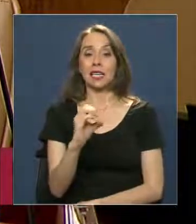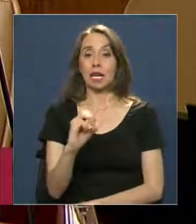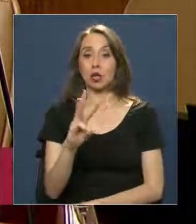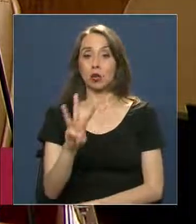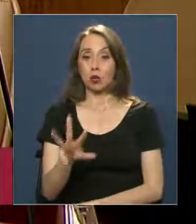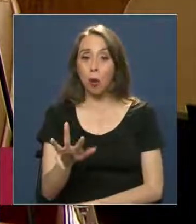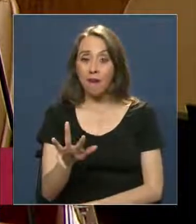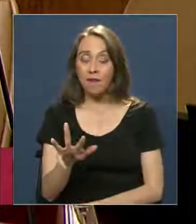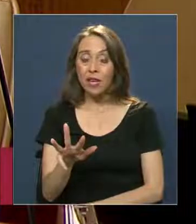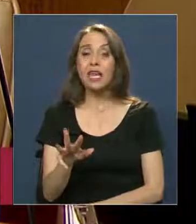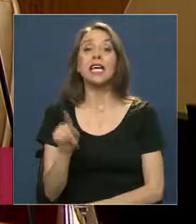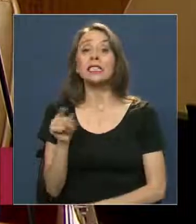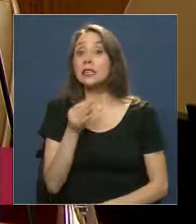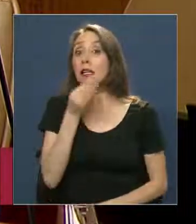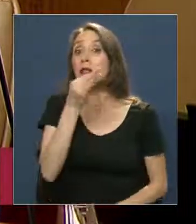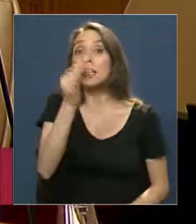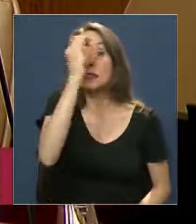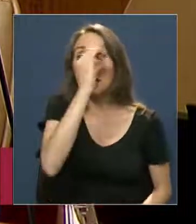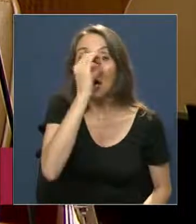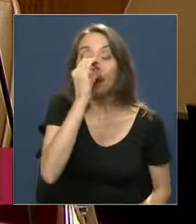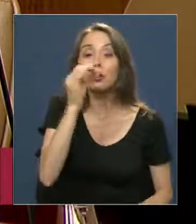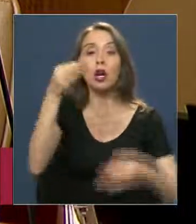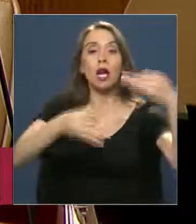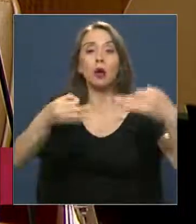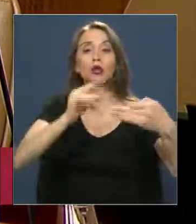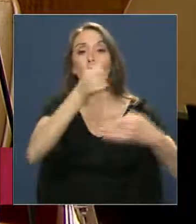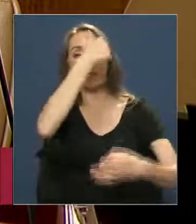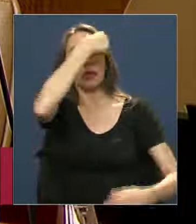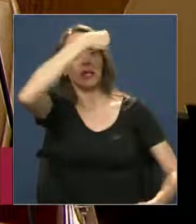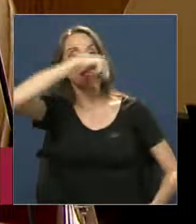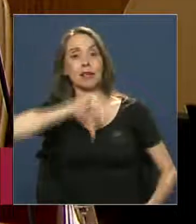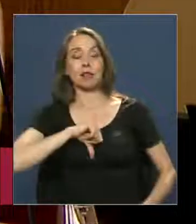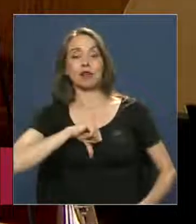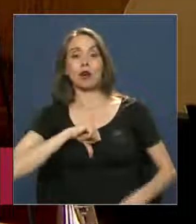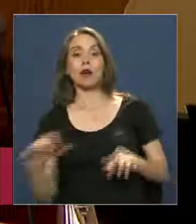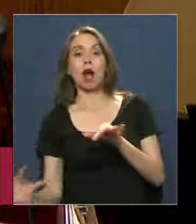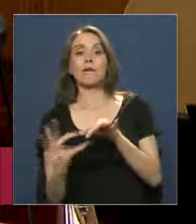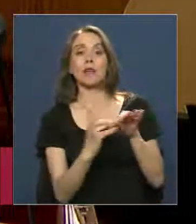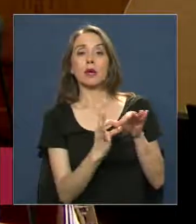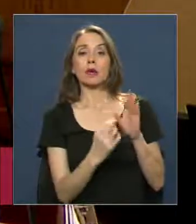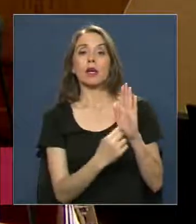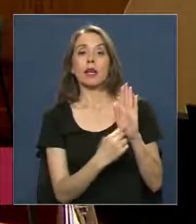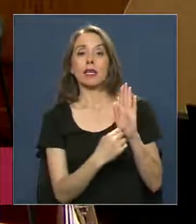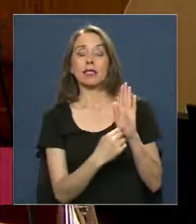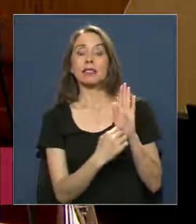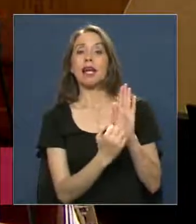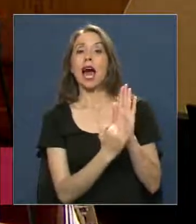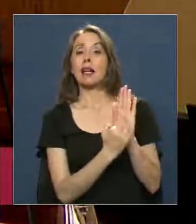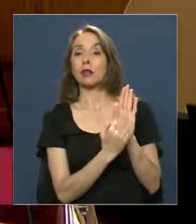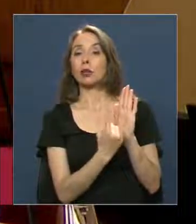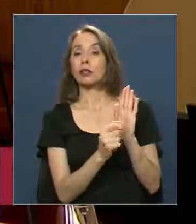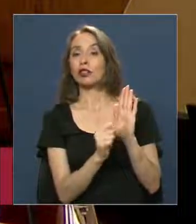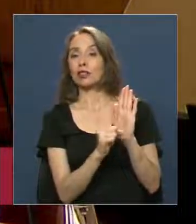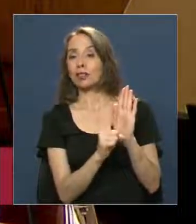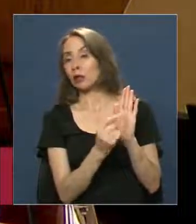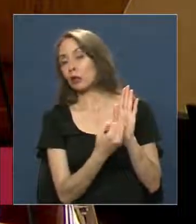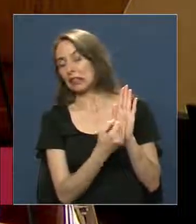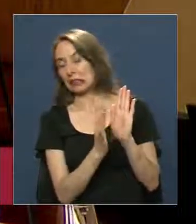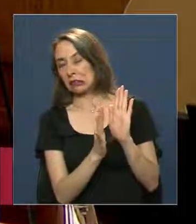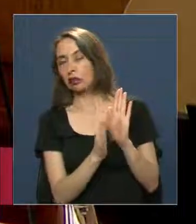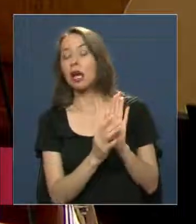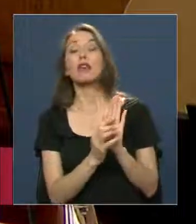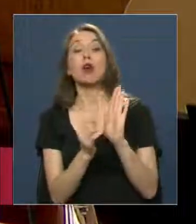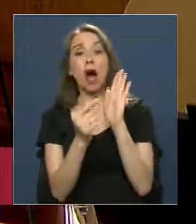20.609, no podrán ser sancionadas en conformidad con la presente disposición. Es decir, hay una